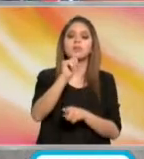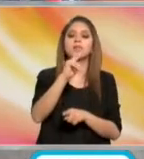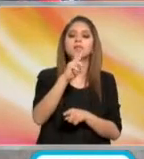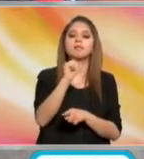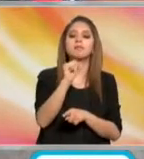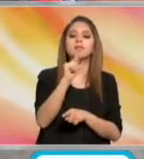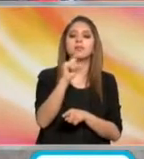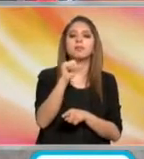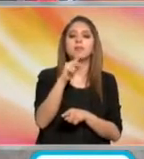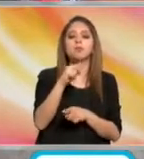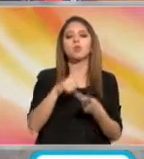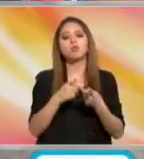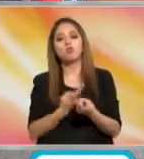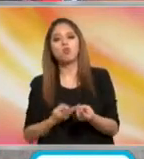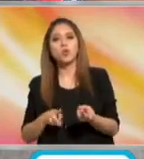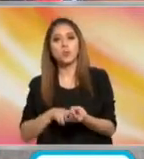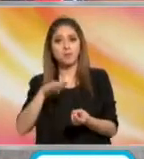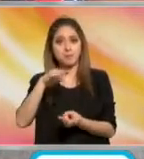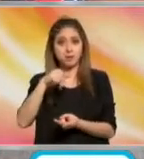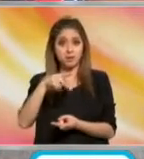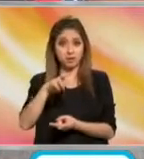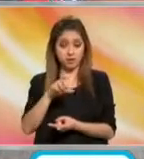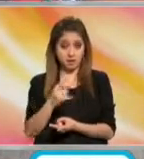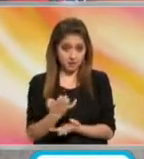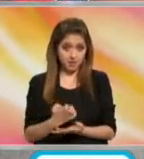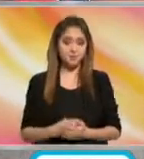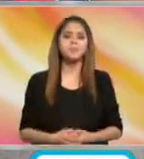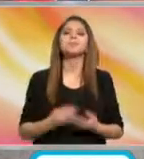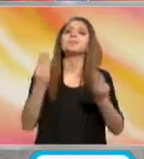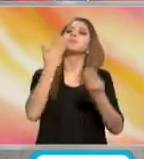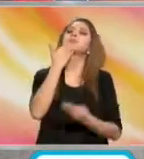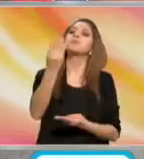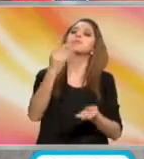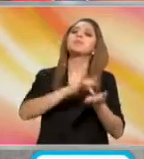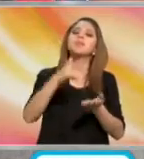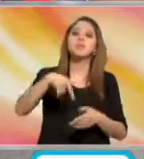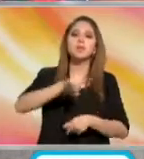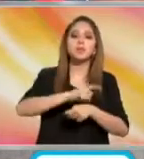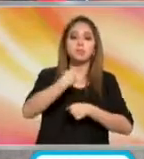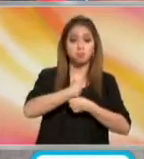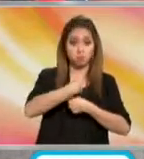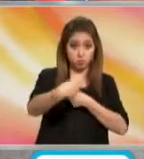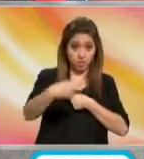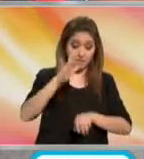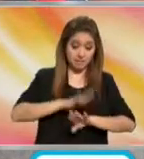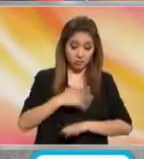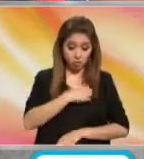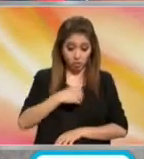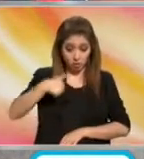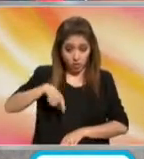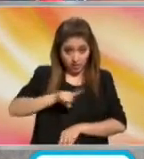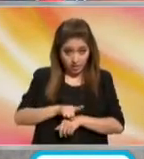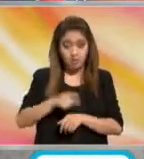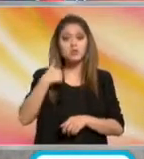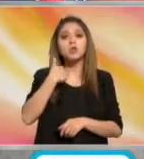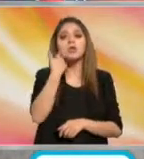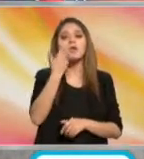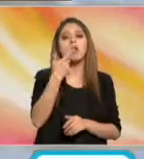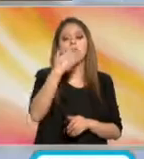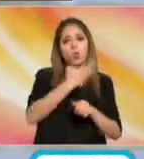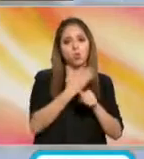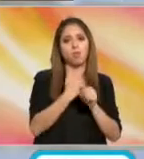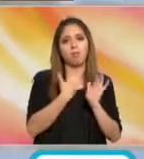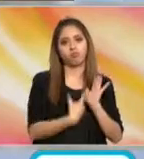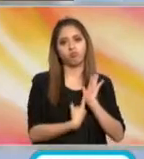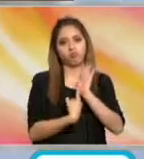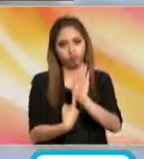mismo tiempo. ¿Cómo estás, Alfredo? Muy buenos días, Gabriela. Muchísimas gracias por la invitación. Muy contento de estar aquí y más contento todavía porque vengo a presentarles justamente